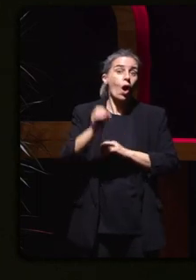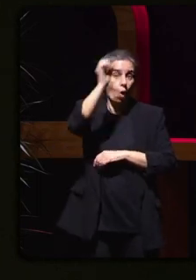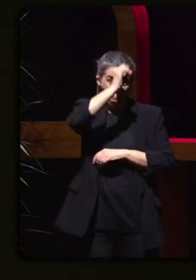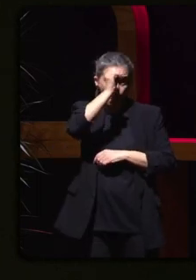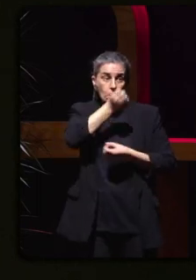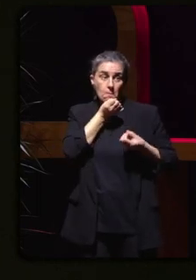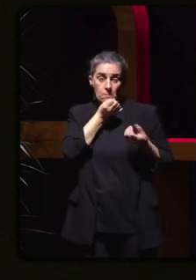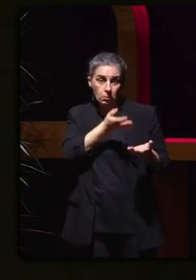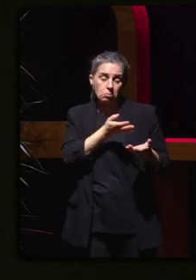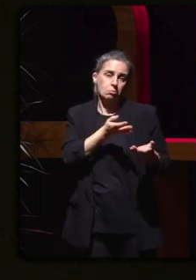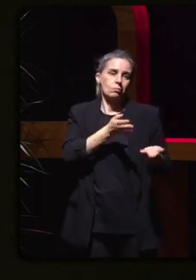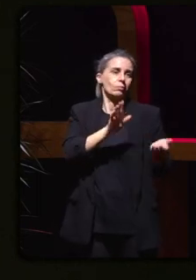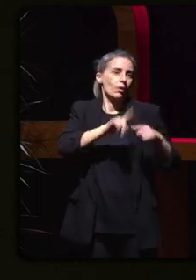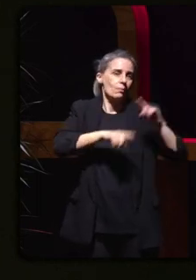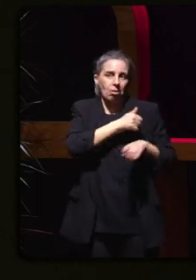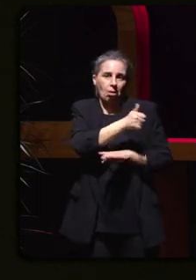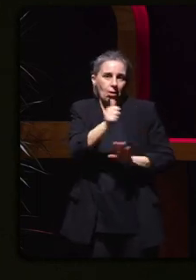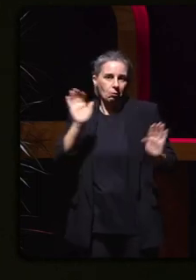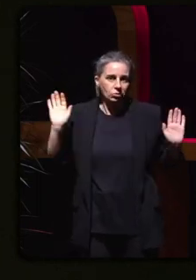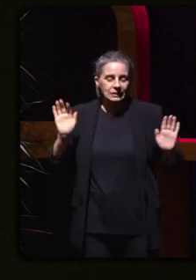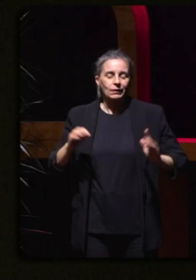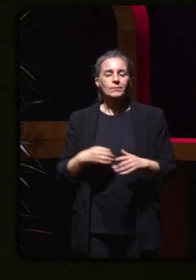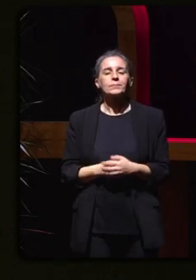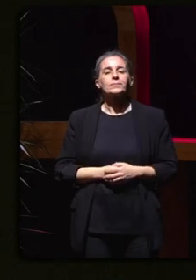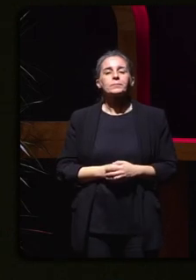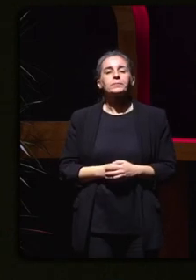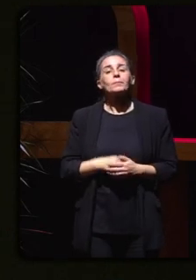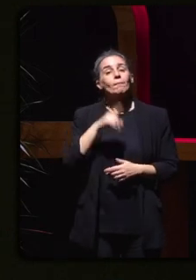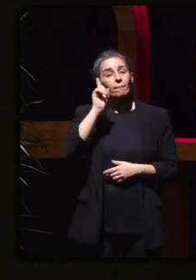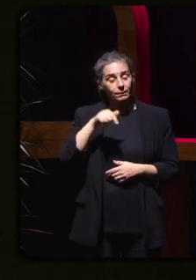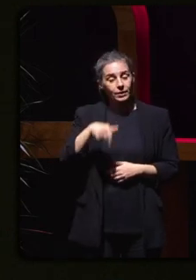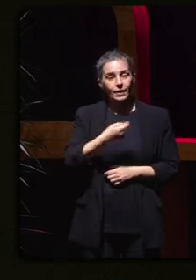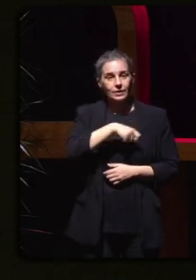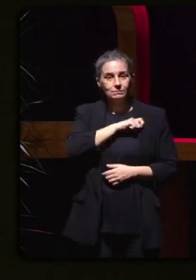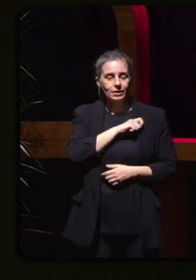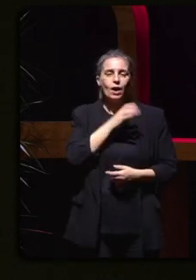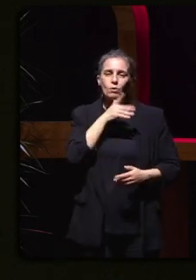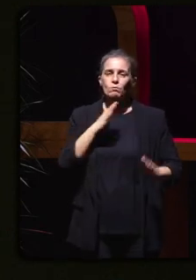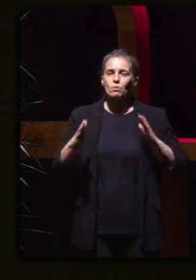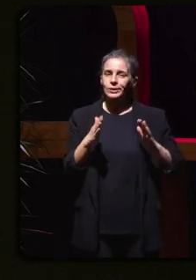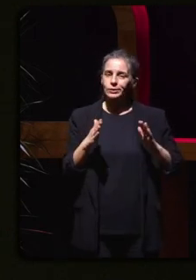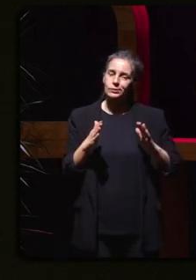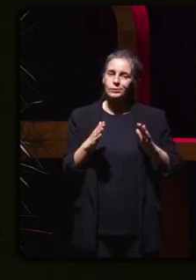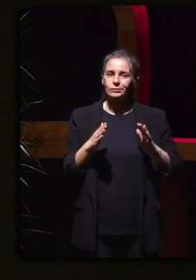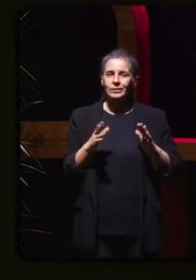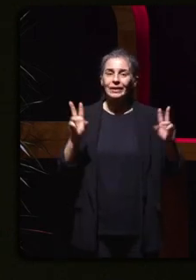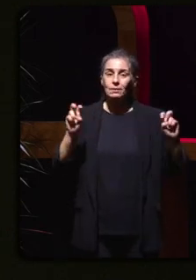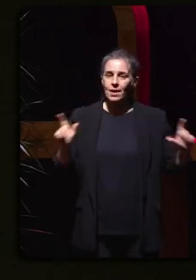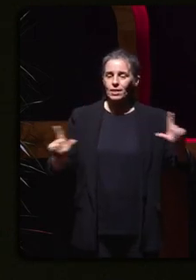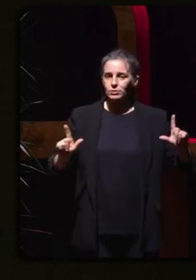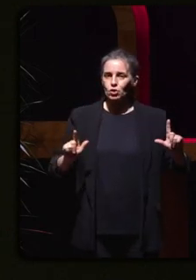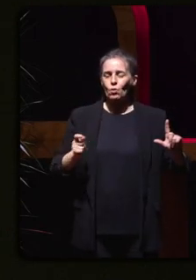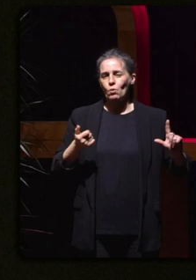bien malos regulares luego por otro lado en España También estamos en un momento bastante convulso televisivamente hablando